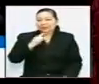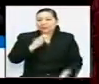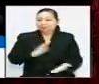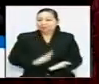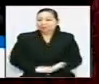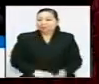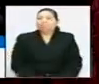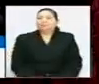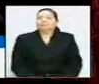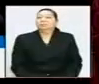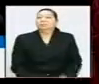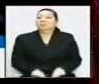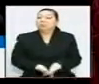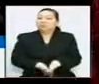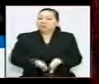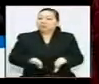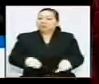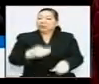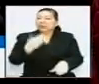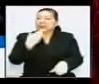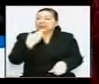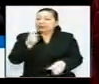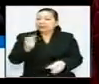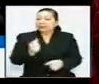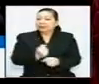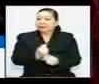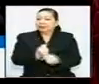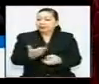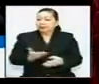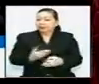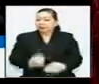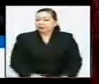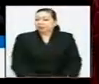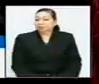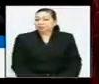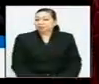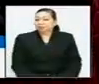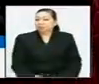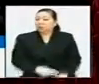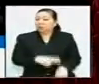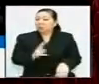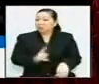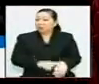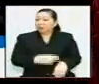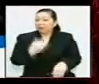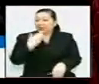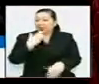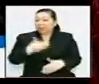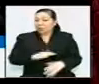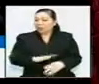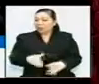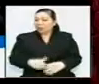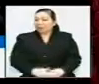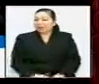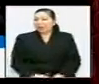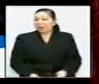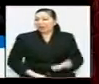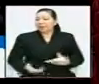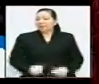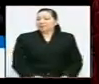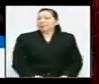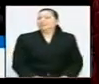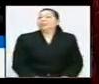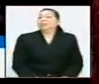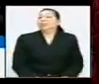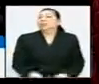defecto, o sea, separa quiénes son los funcionarios sujetos al fuero regulado normal y quiénes tienen el antejuicio y lo pasa a la